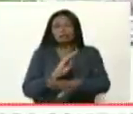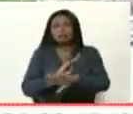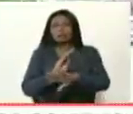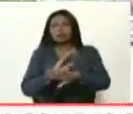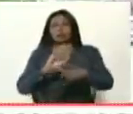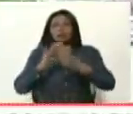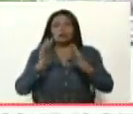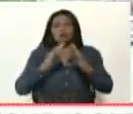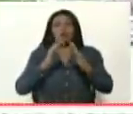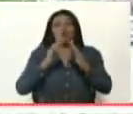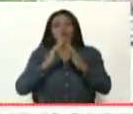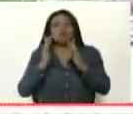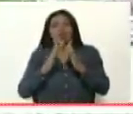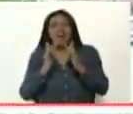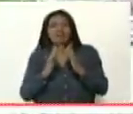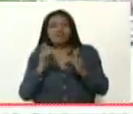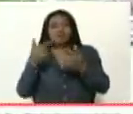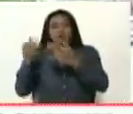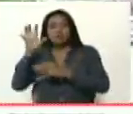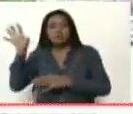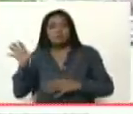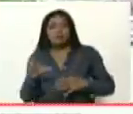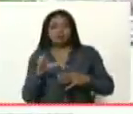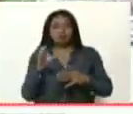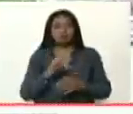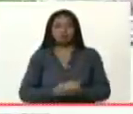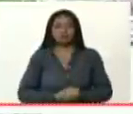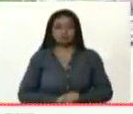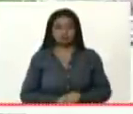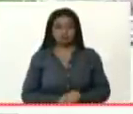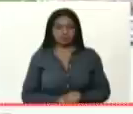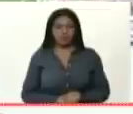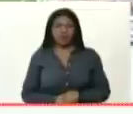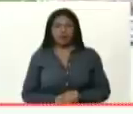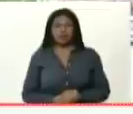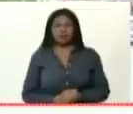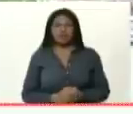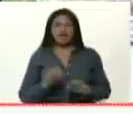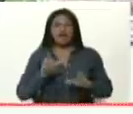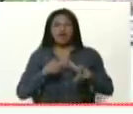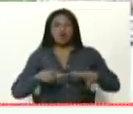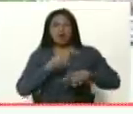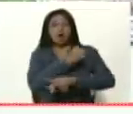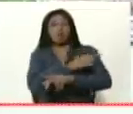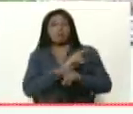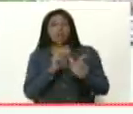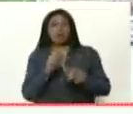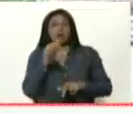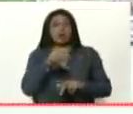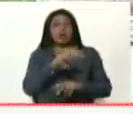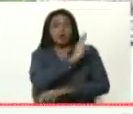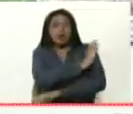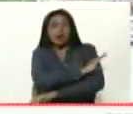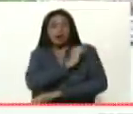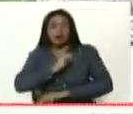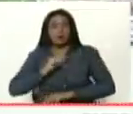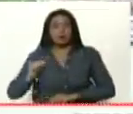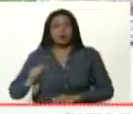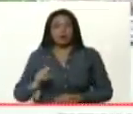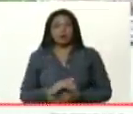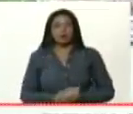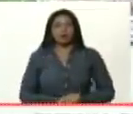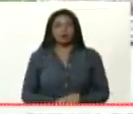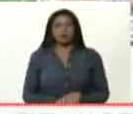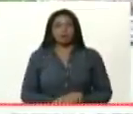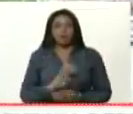transmisión comunitaria y está ingresado en la unidad de cuidados intensivos de una clínica privada.